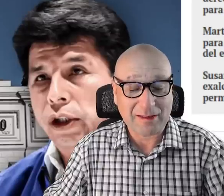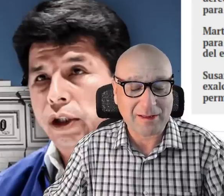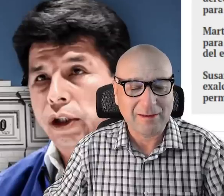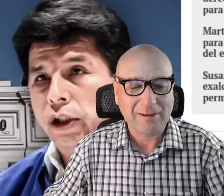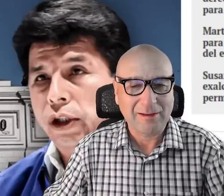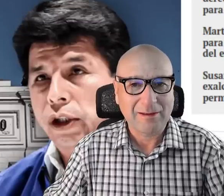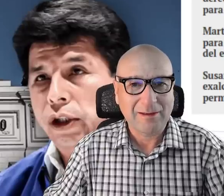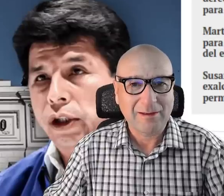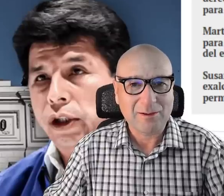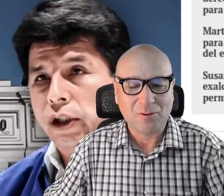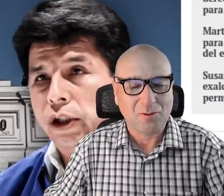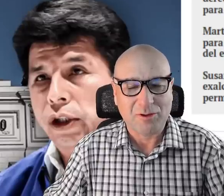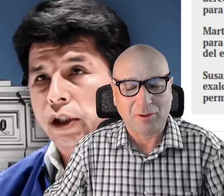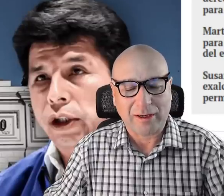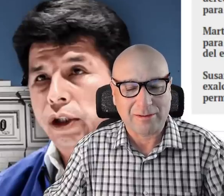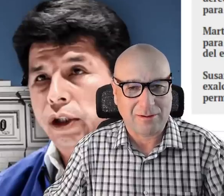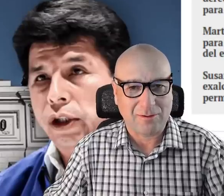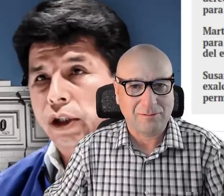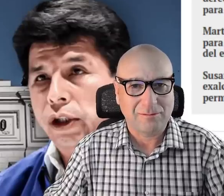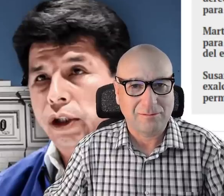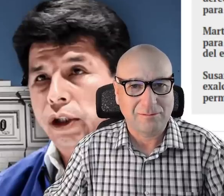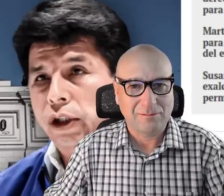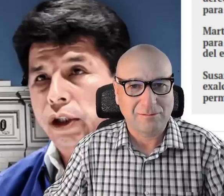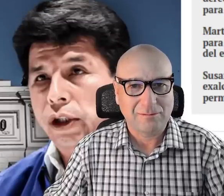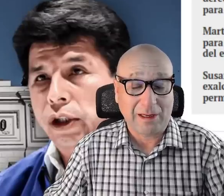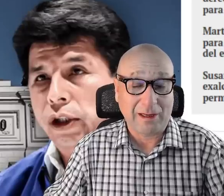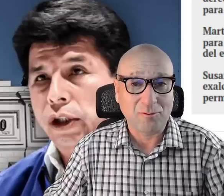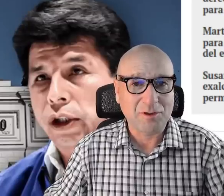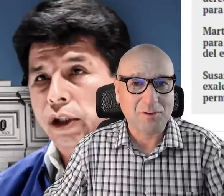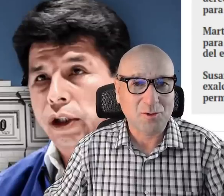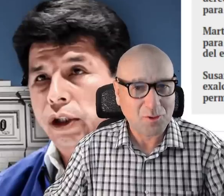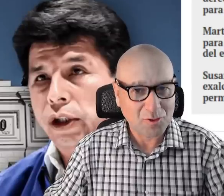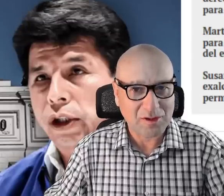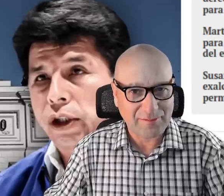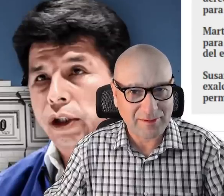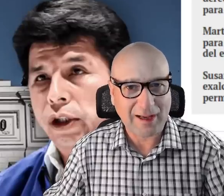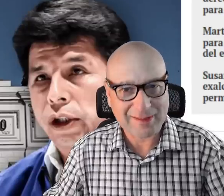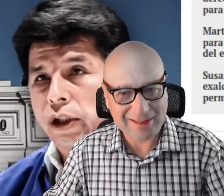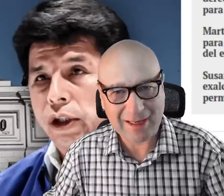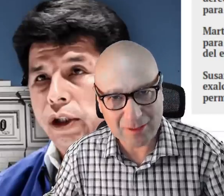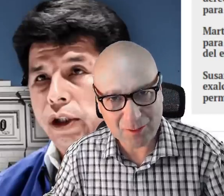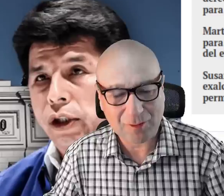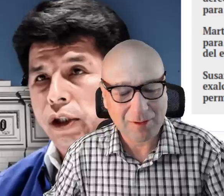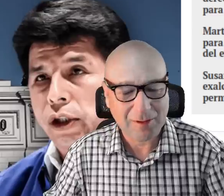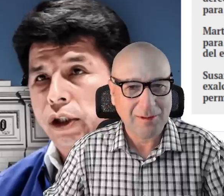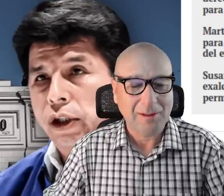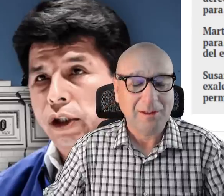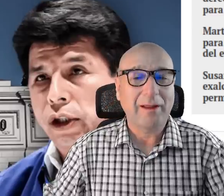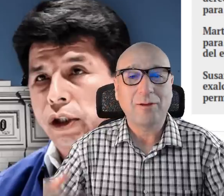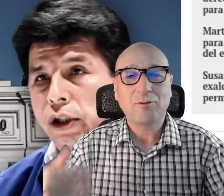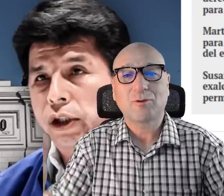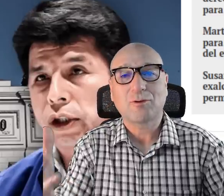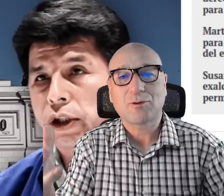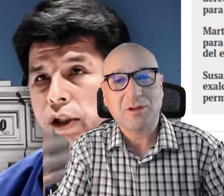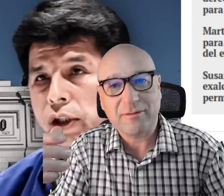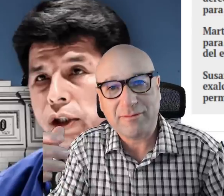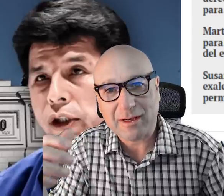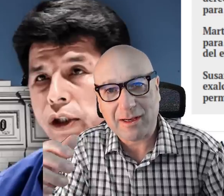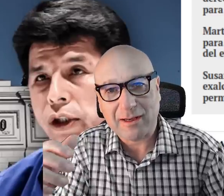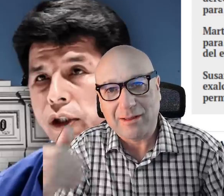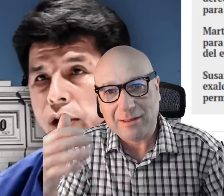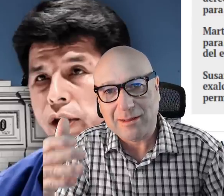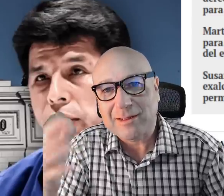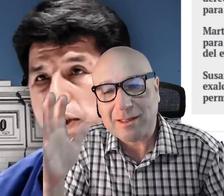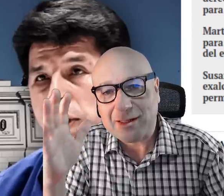William Zapata. Eso no hizo Castillo. Leer un discurso no significa hacer eso. Leer un discurso